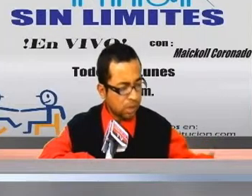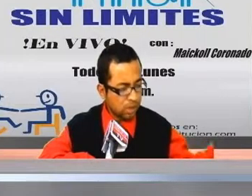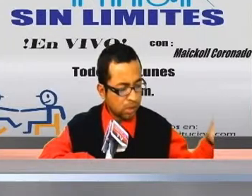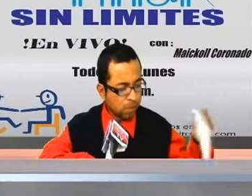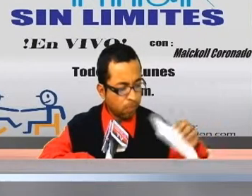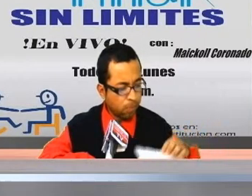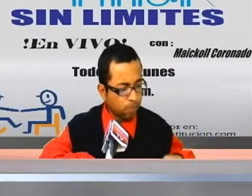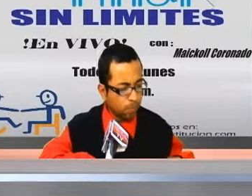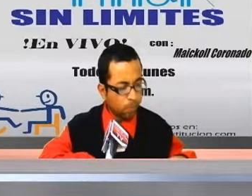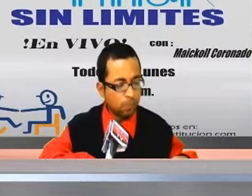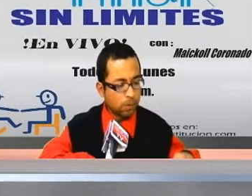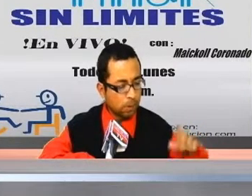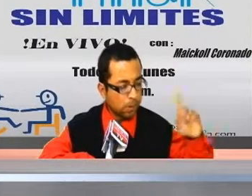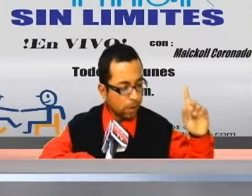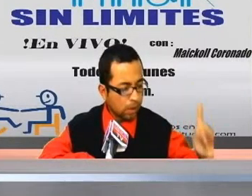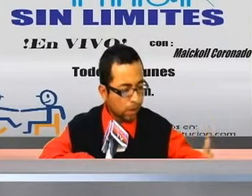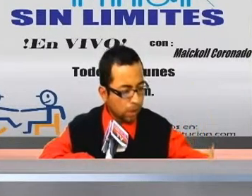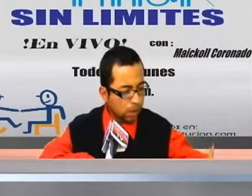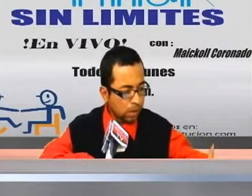y